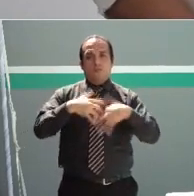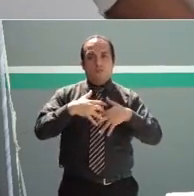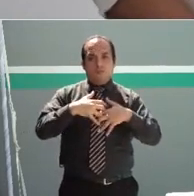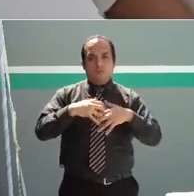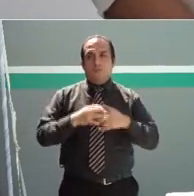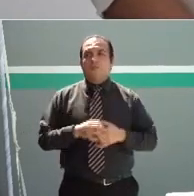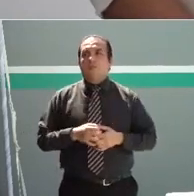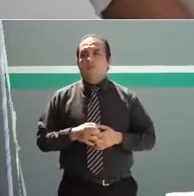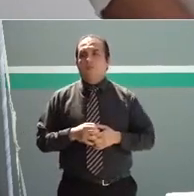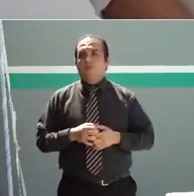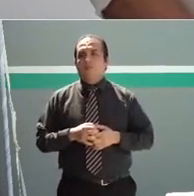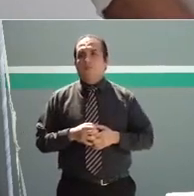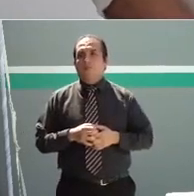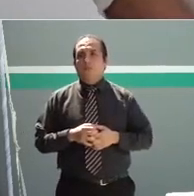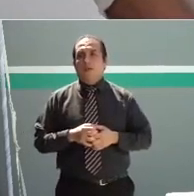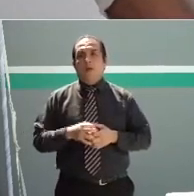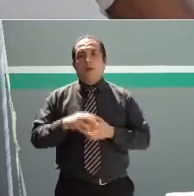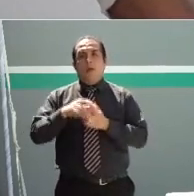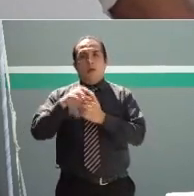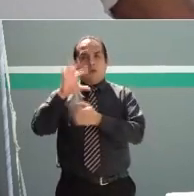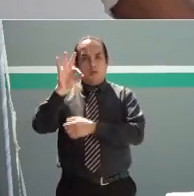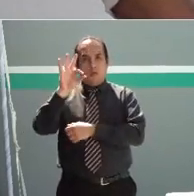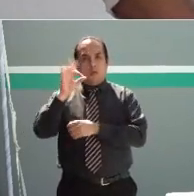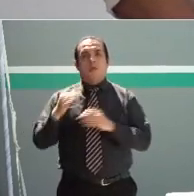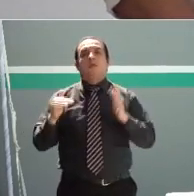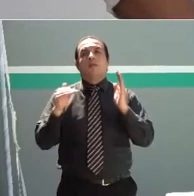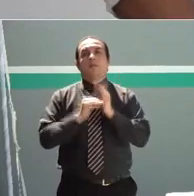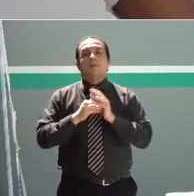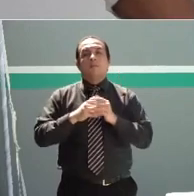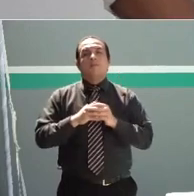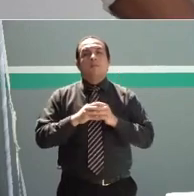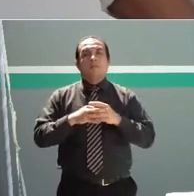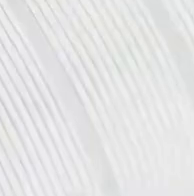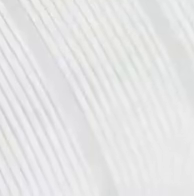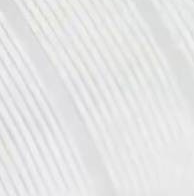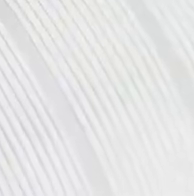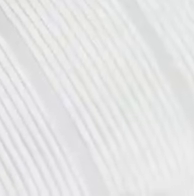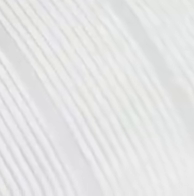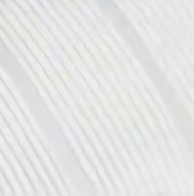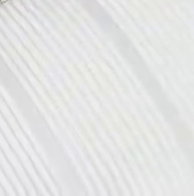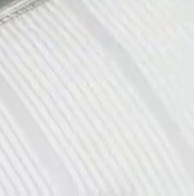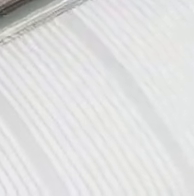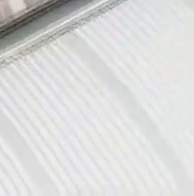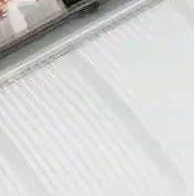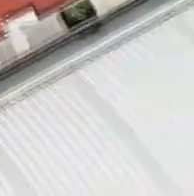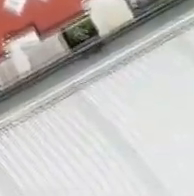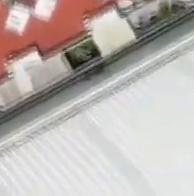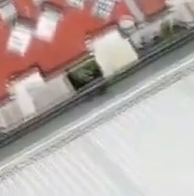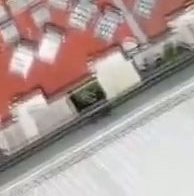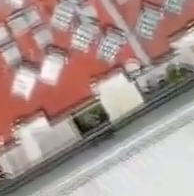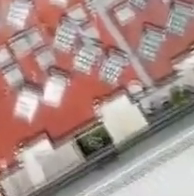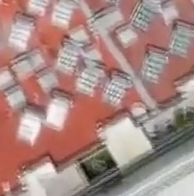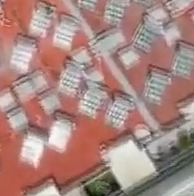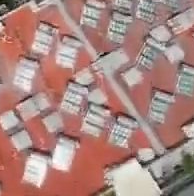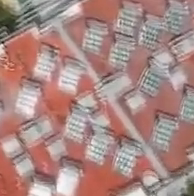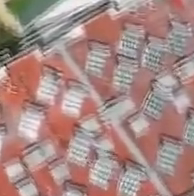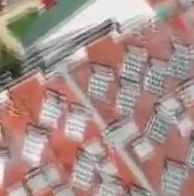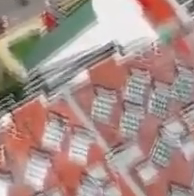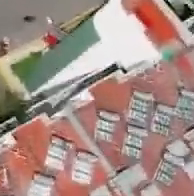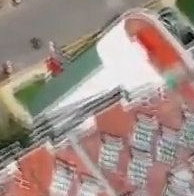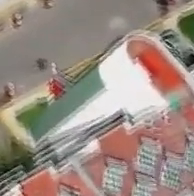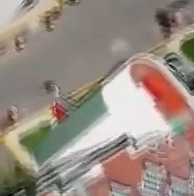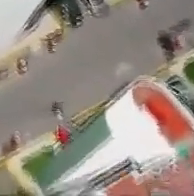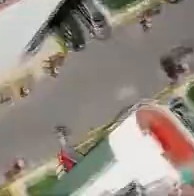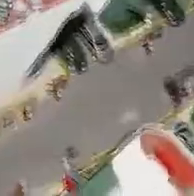habitantes? Es a 40.000 habitantes cada una de las dos plantas. ya tendremos entre 80 y 100 mil